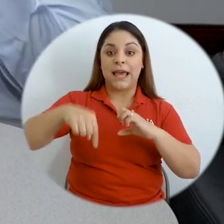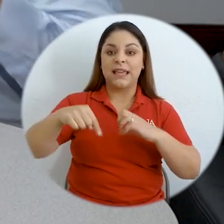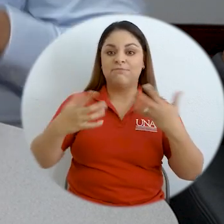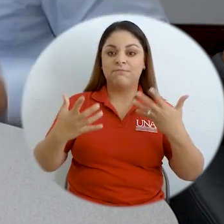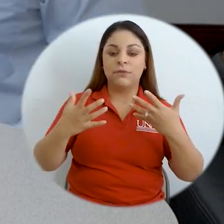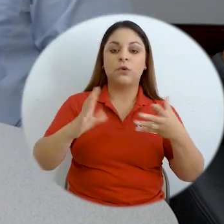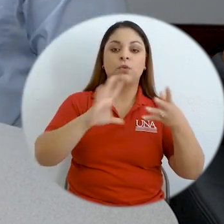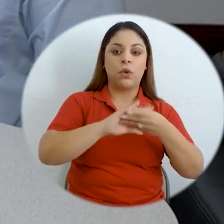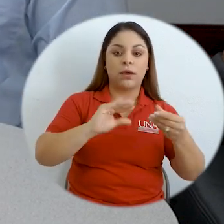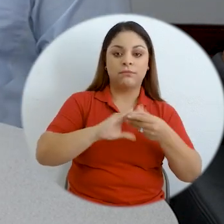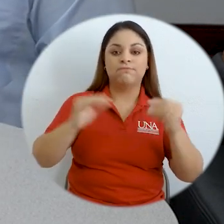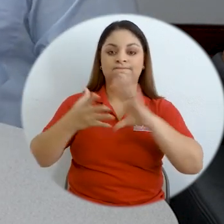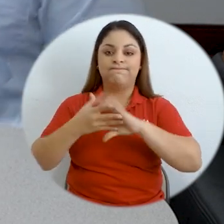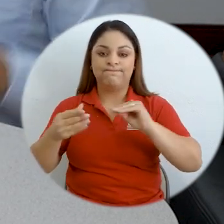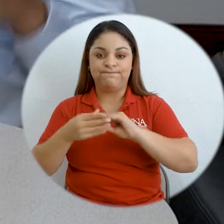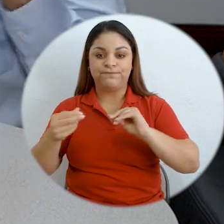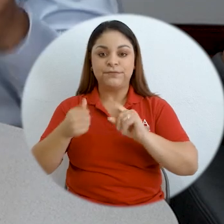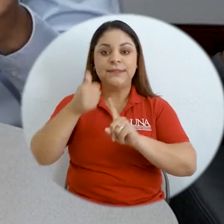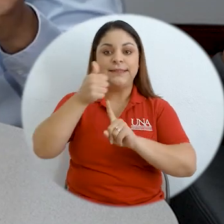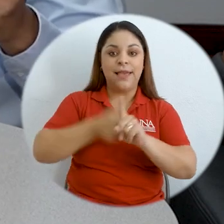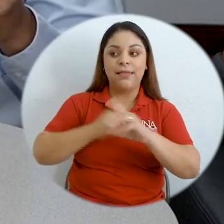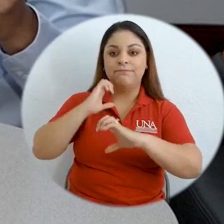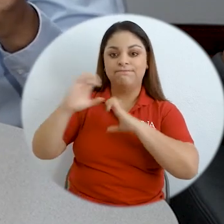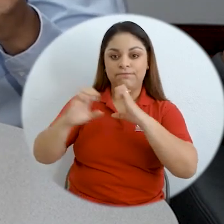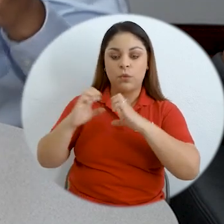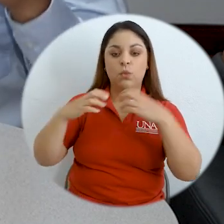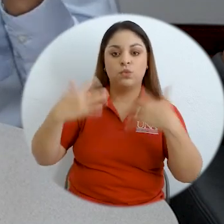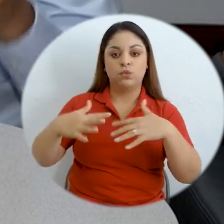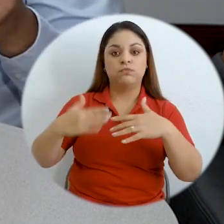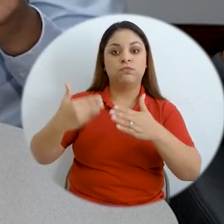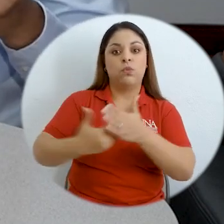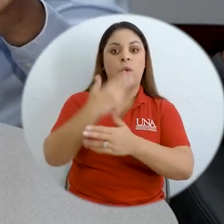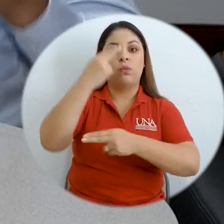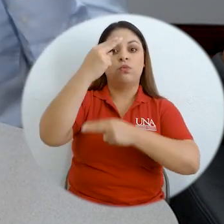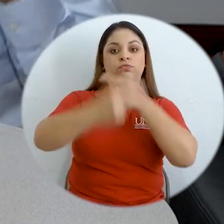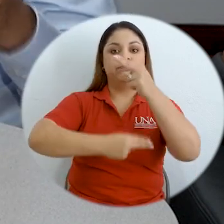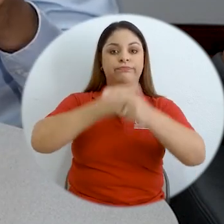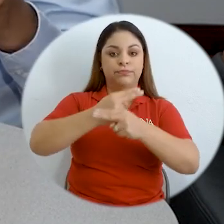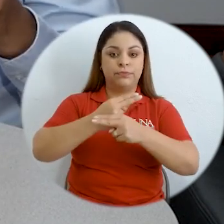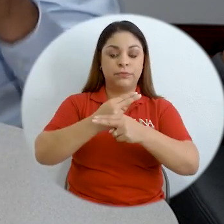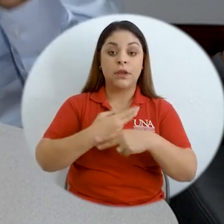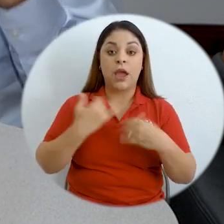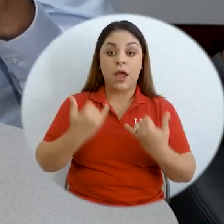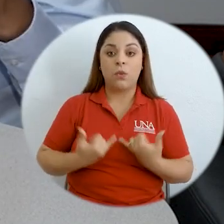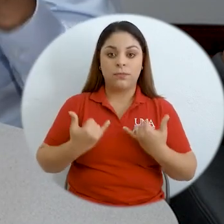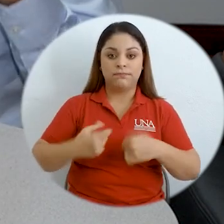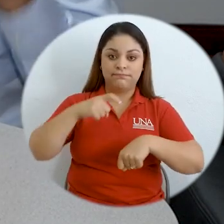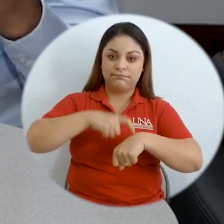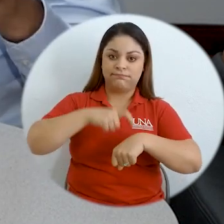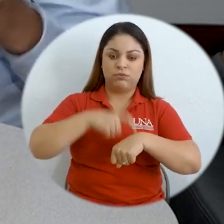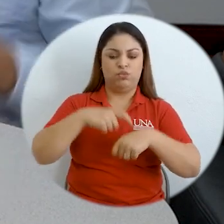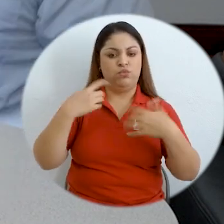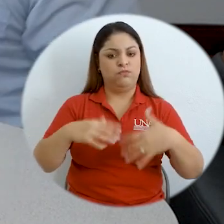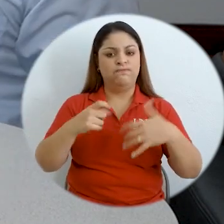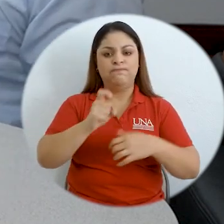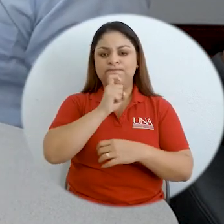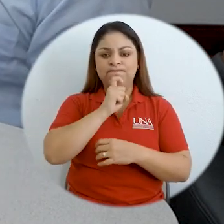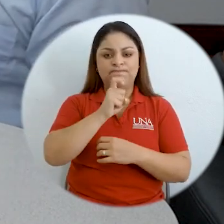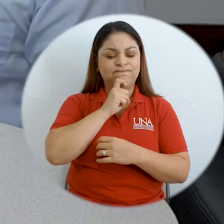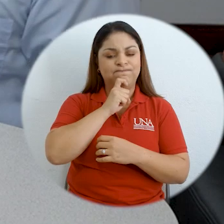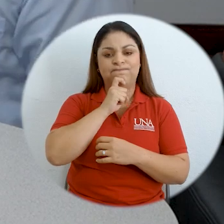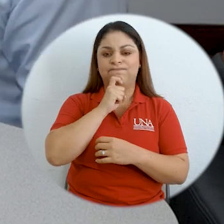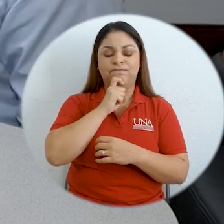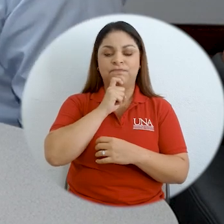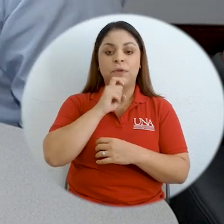cada episodio un universo. Estamos viviendo una etapa crucial, importante, de mucha trascendencia, porque nos